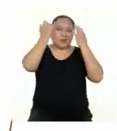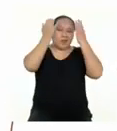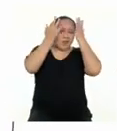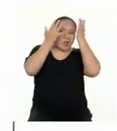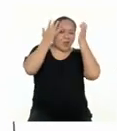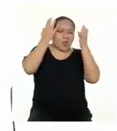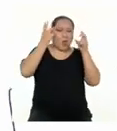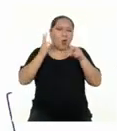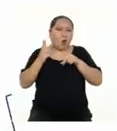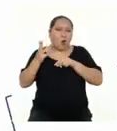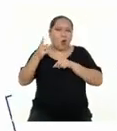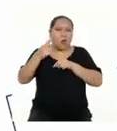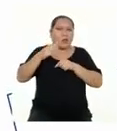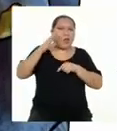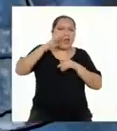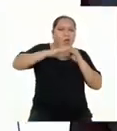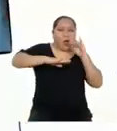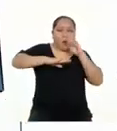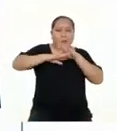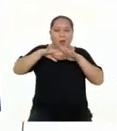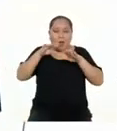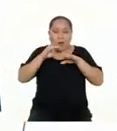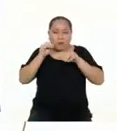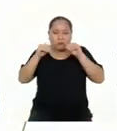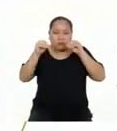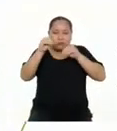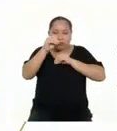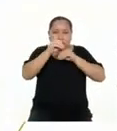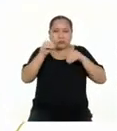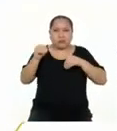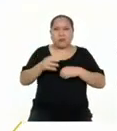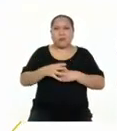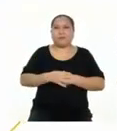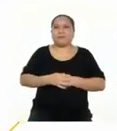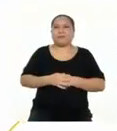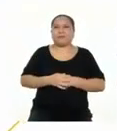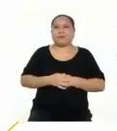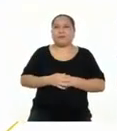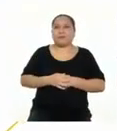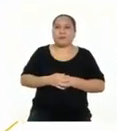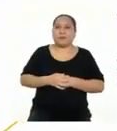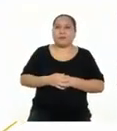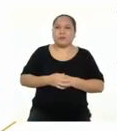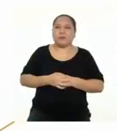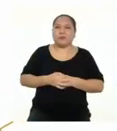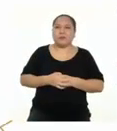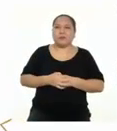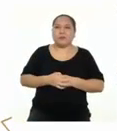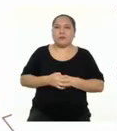creativos, cortar, pegar, decorar.